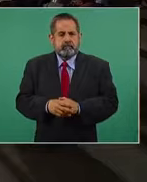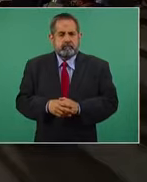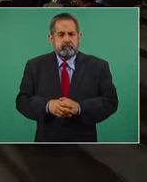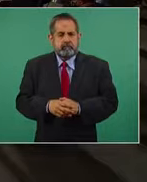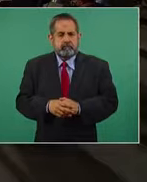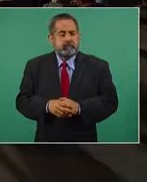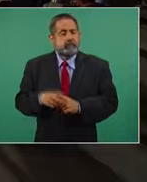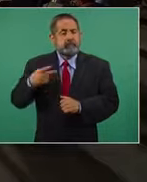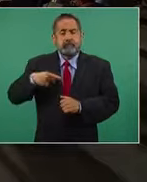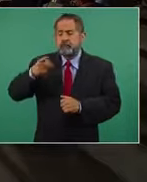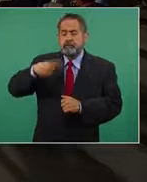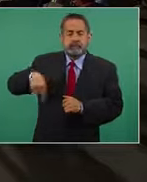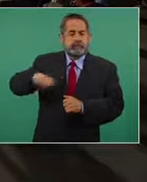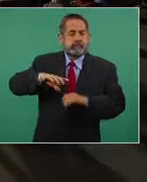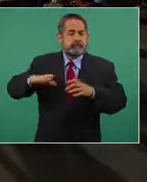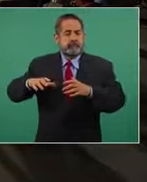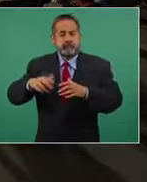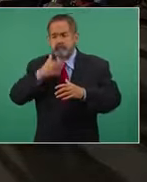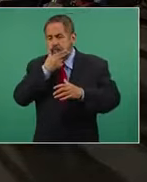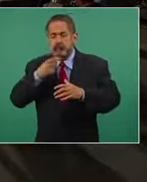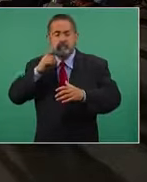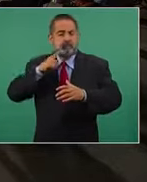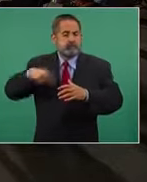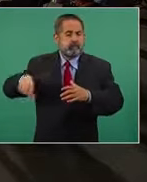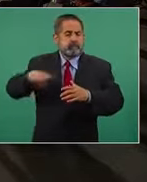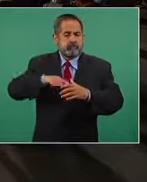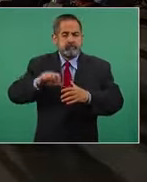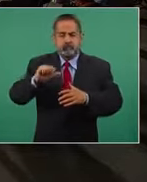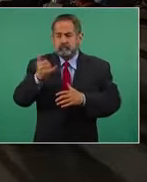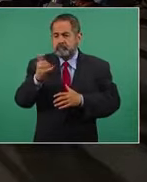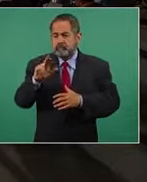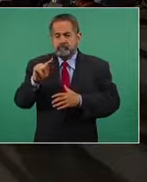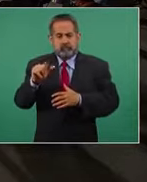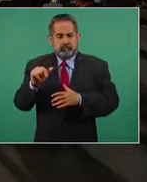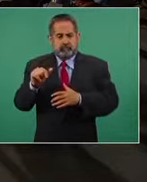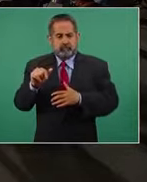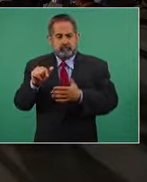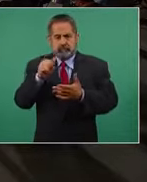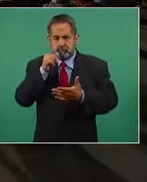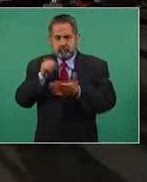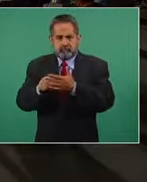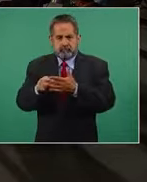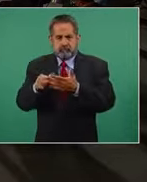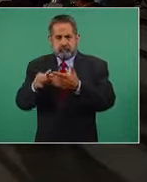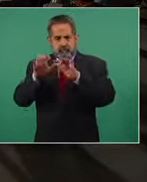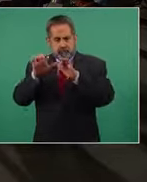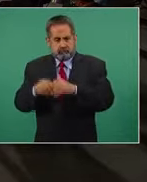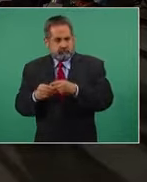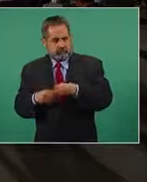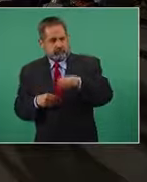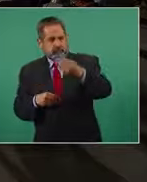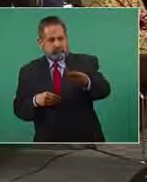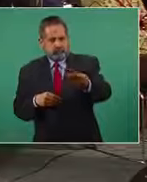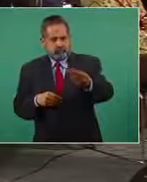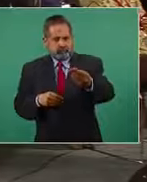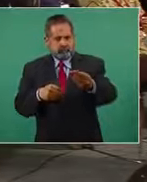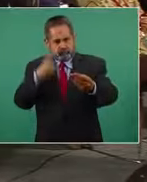los pobladores, ciudadanos y ciudadanas de Ayutla le mandan una carta que